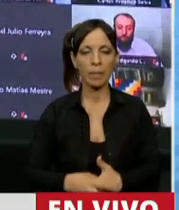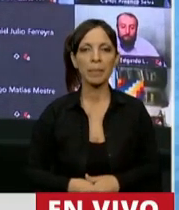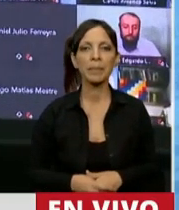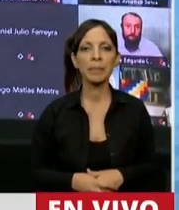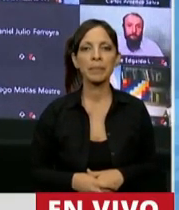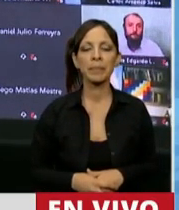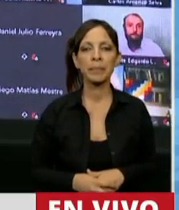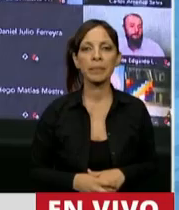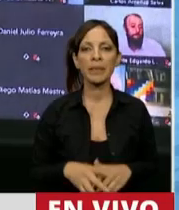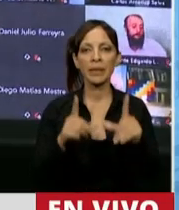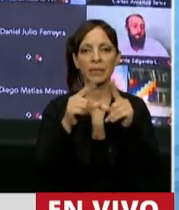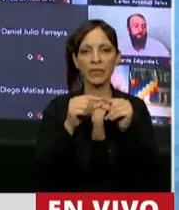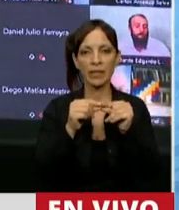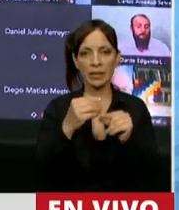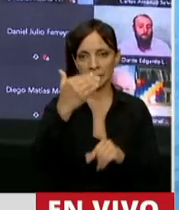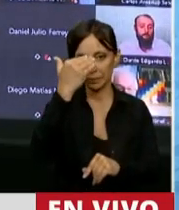el